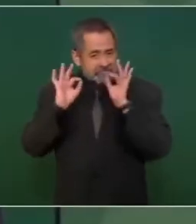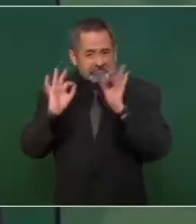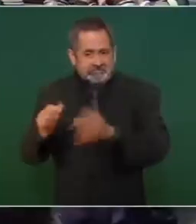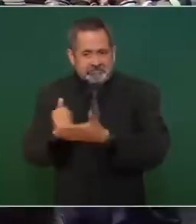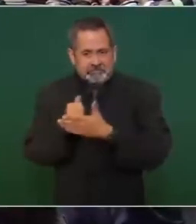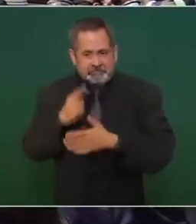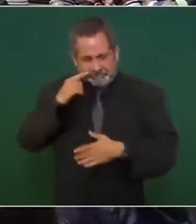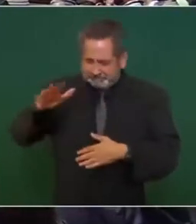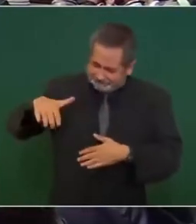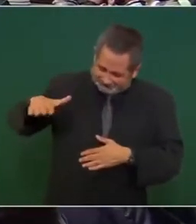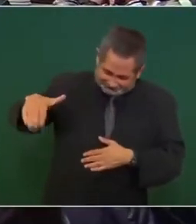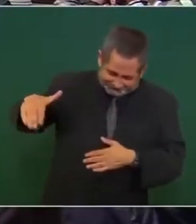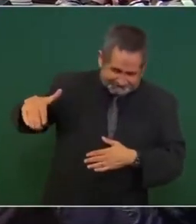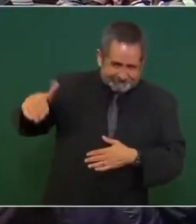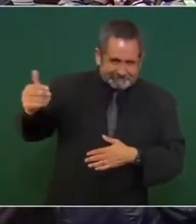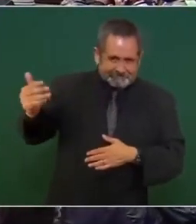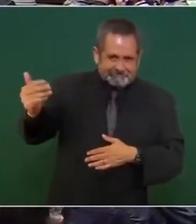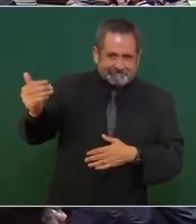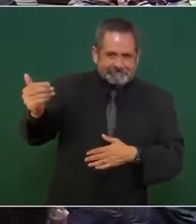A ver, ven, ven.